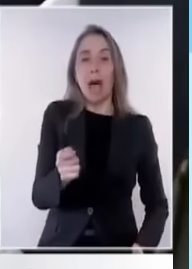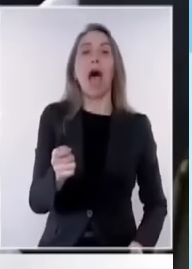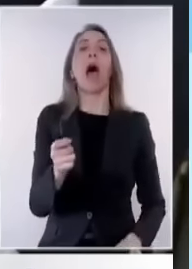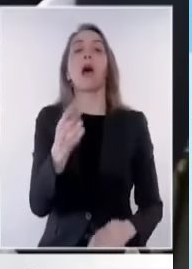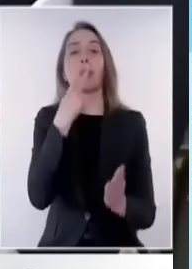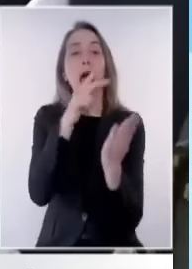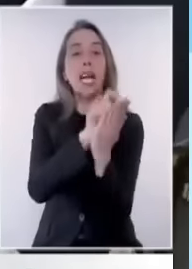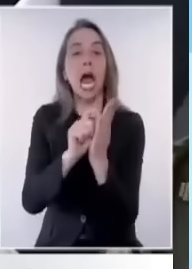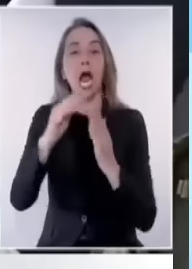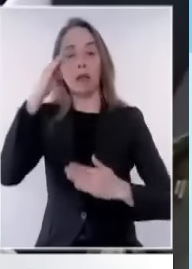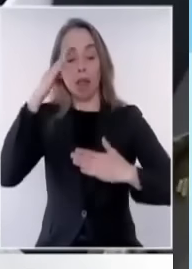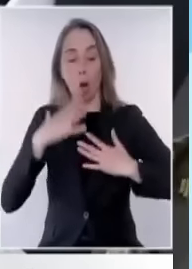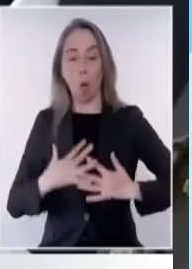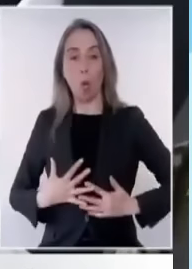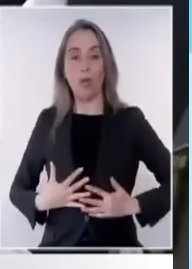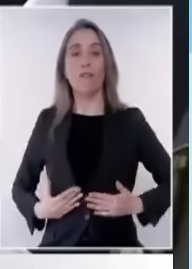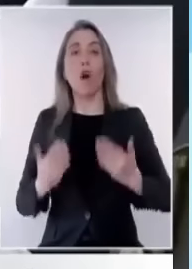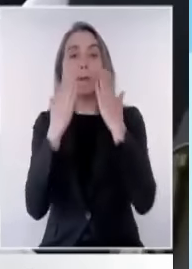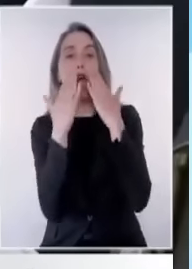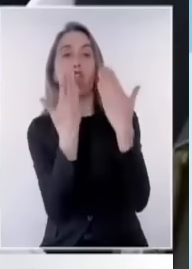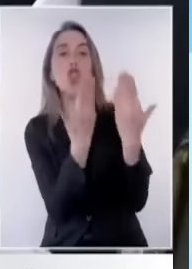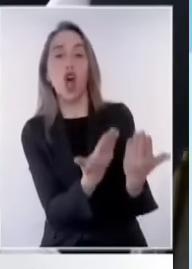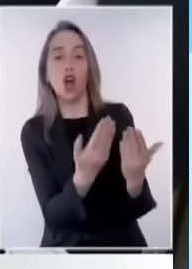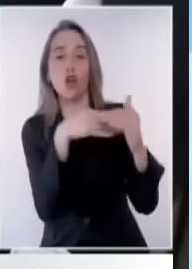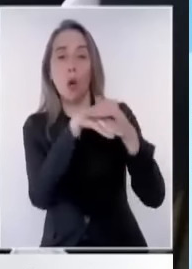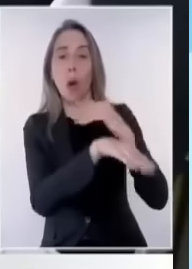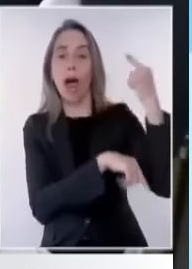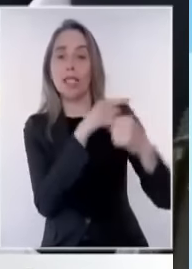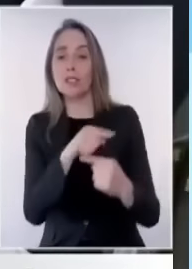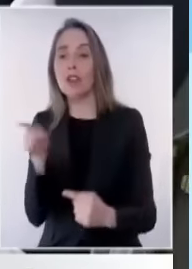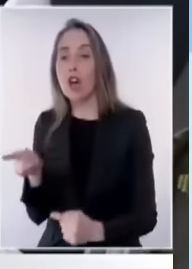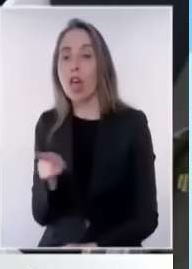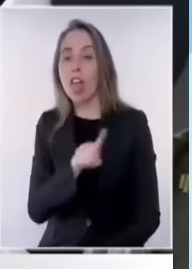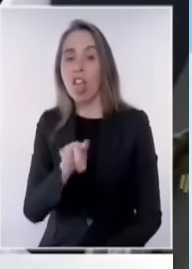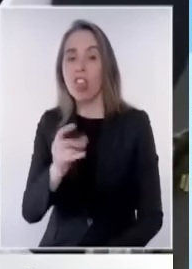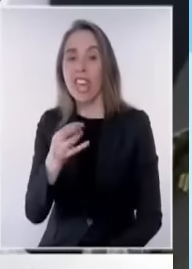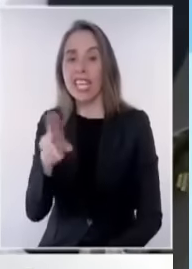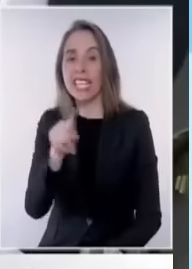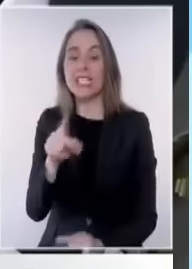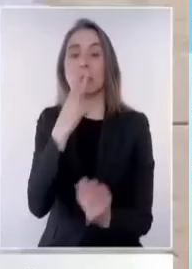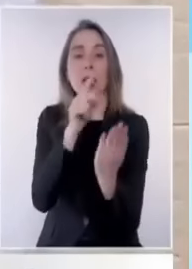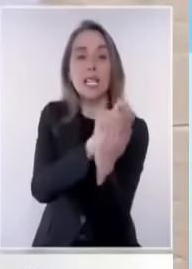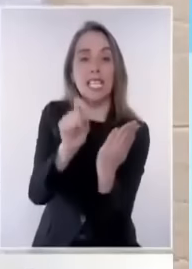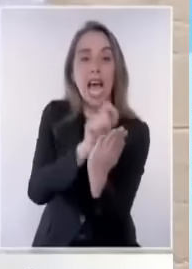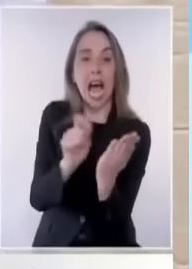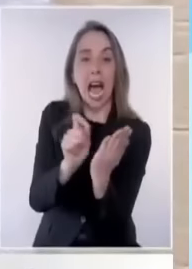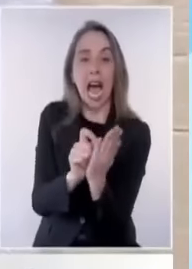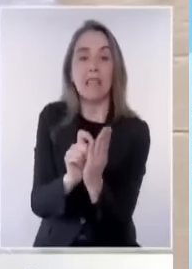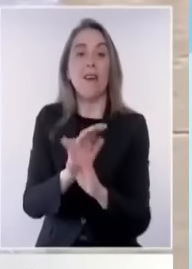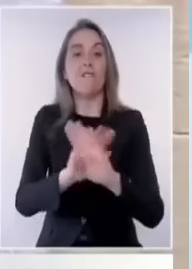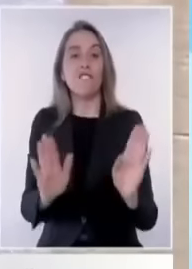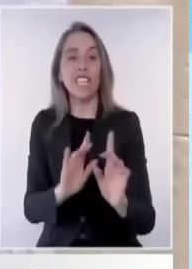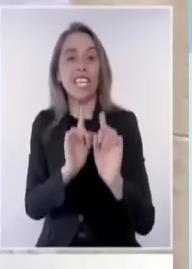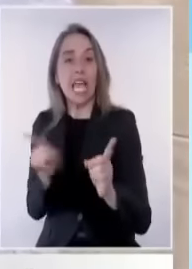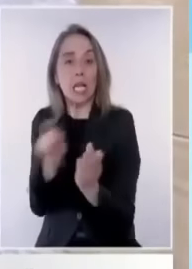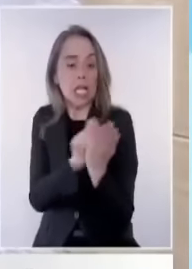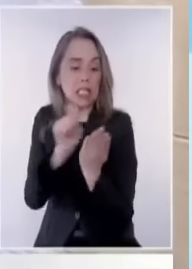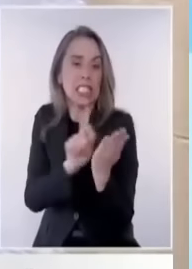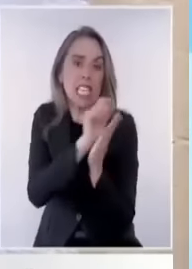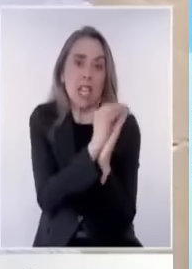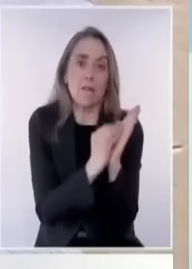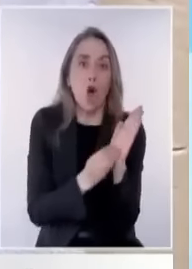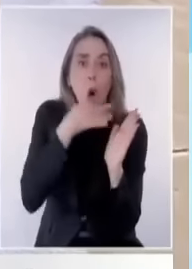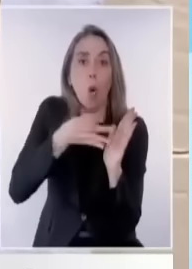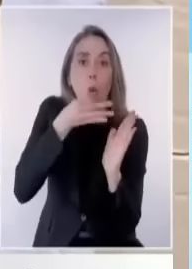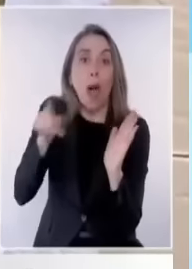Y parte de la historia ahí. Seger se escribe varias cartas de muy cercano al término, una vez terminado el combate. O sea,